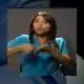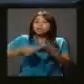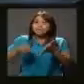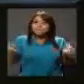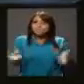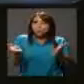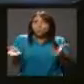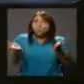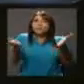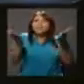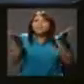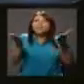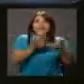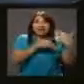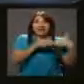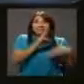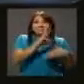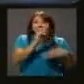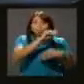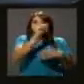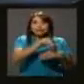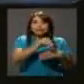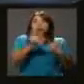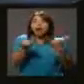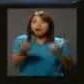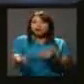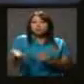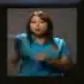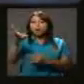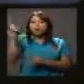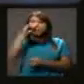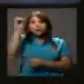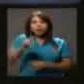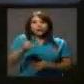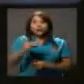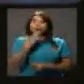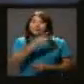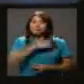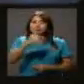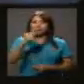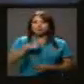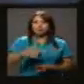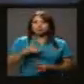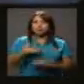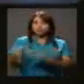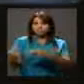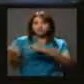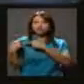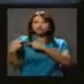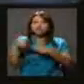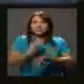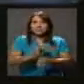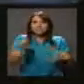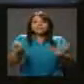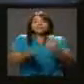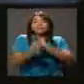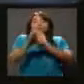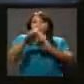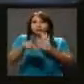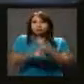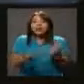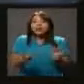elevara aquí del 6% al 8% me siento gracias a Dios responsable de esta reforma constitucional